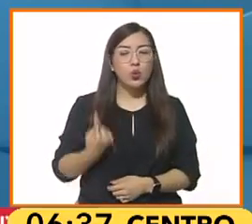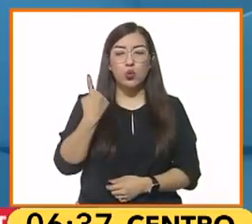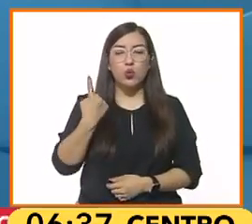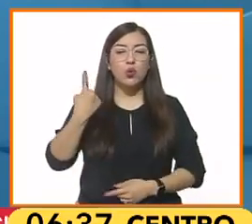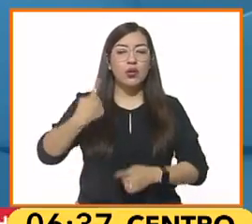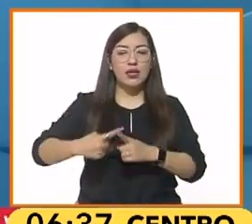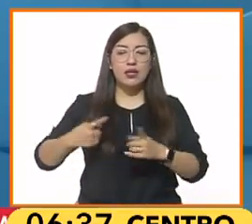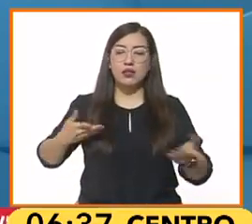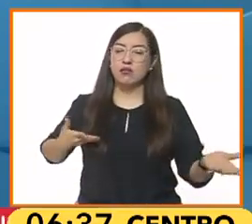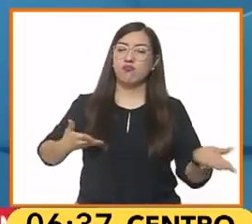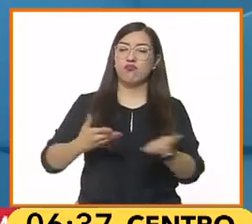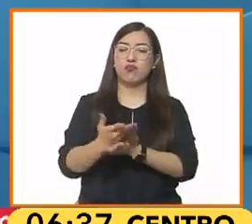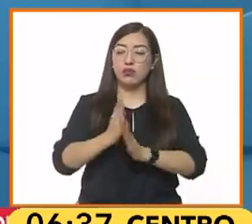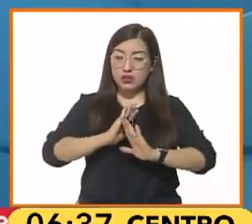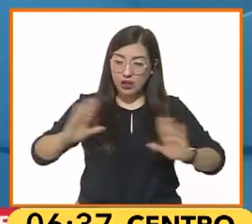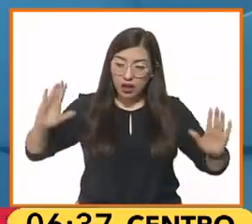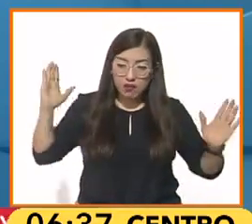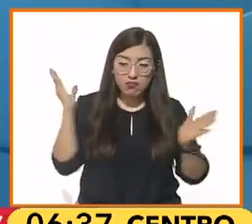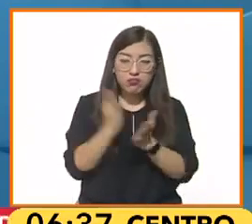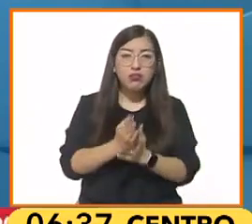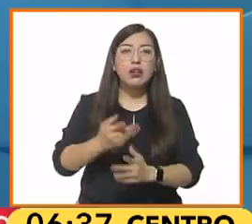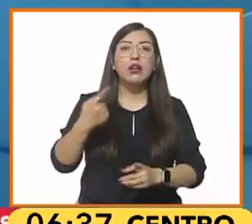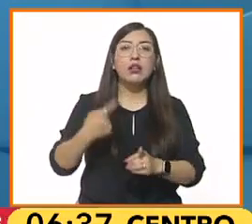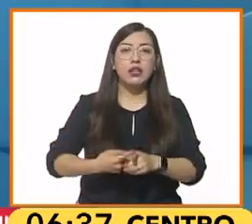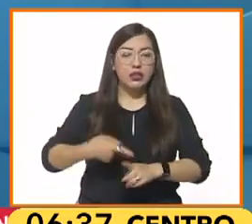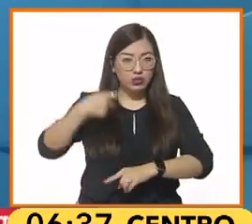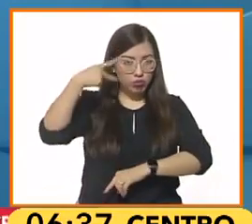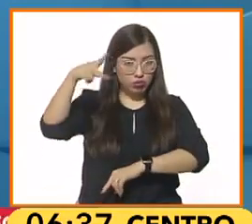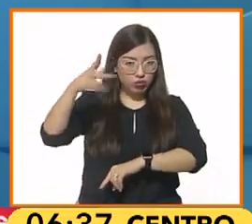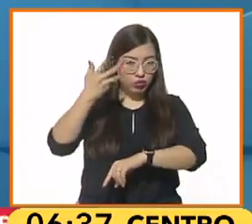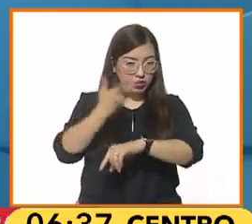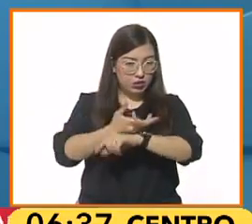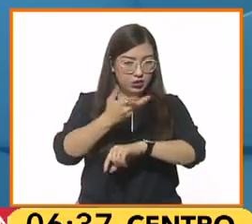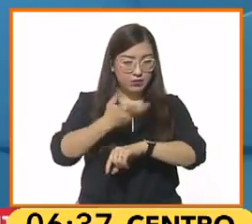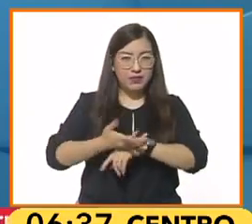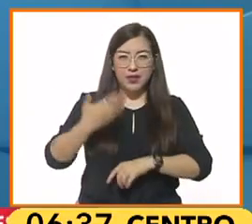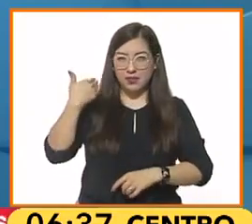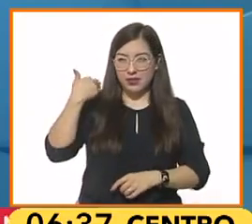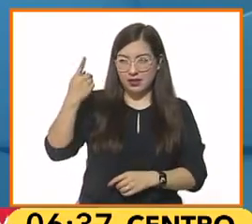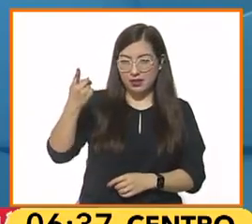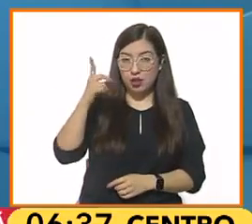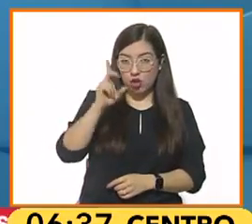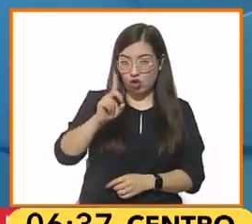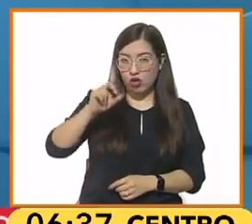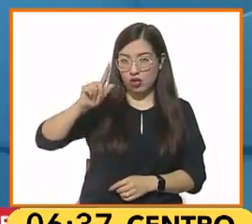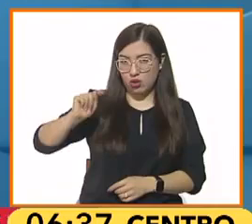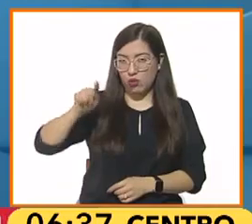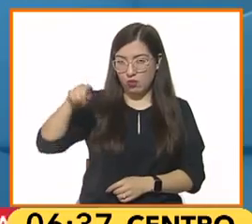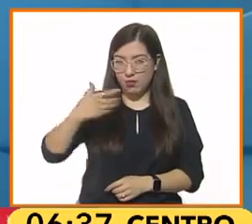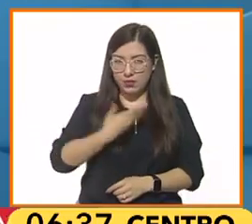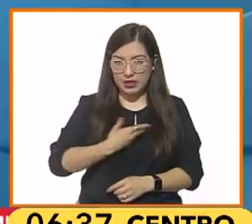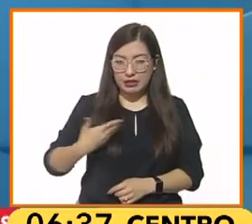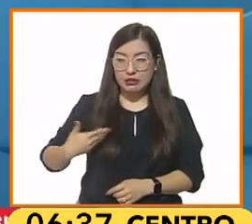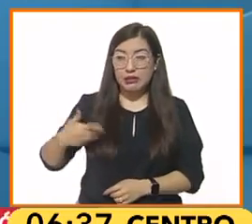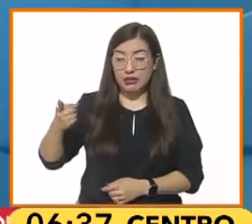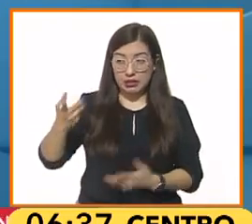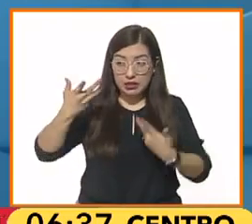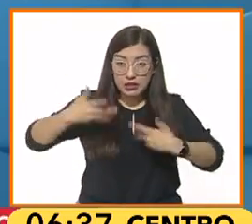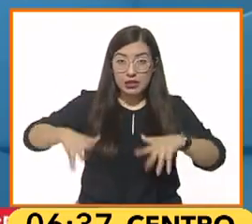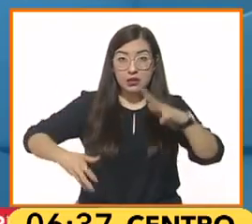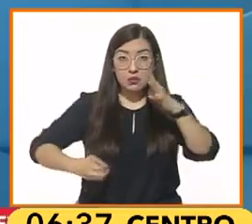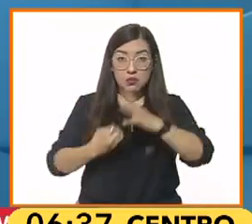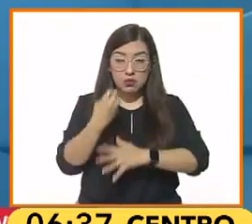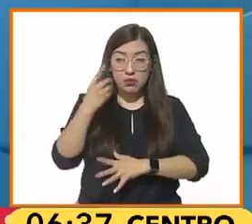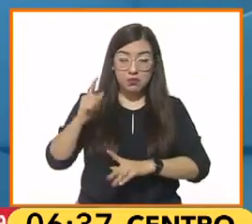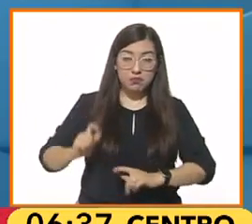Estados Unidos y parece ser que Donald Trump, que fue electo supuestamente para cambiar el rumbo de lo que estaba viniendo a hacer Israel con